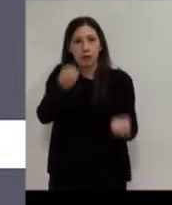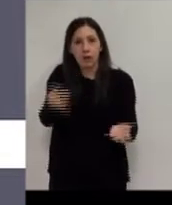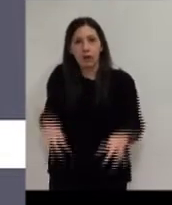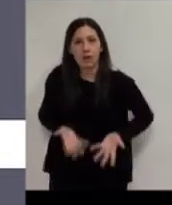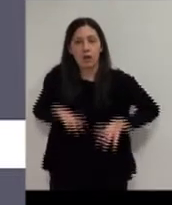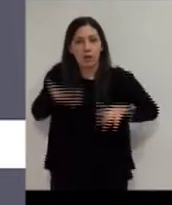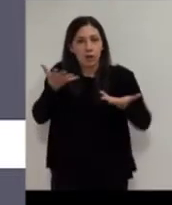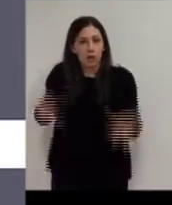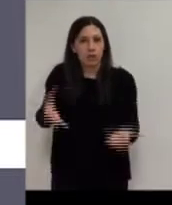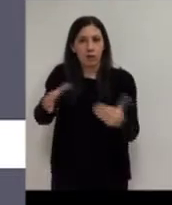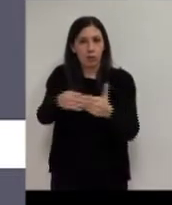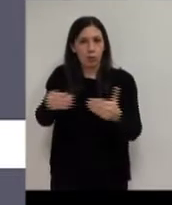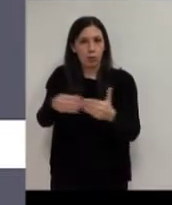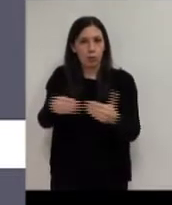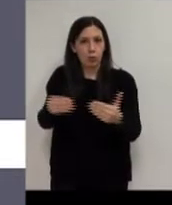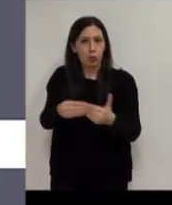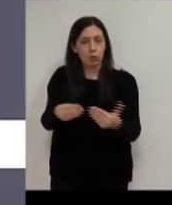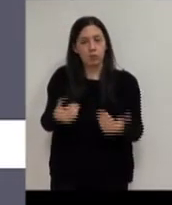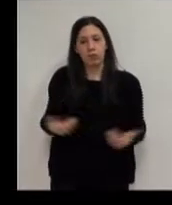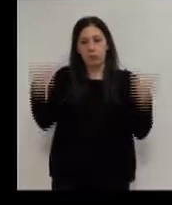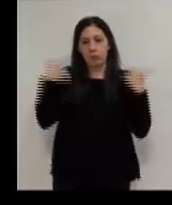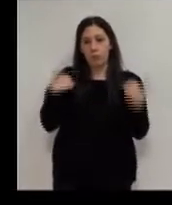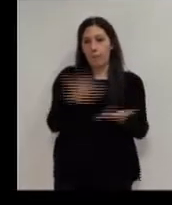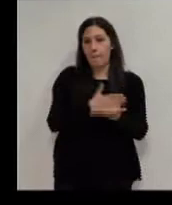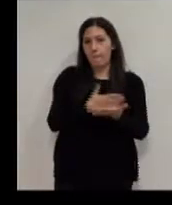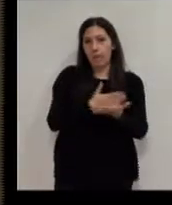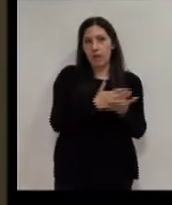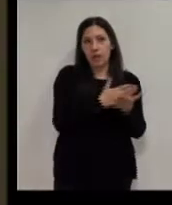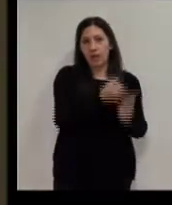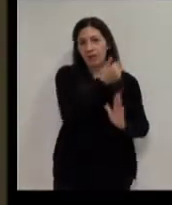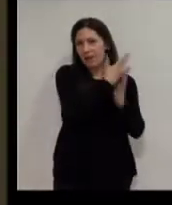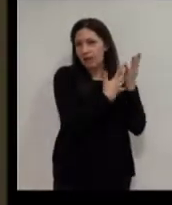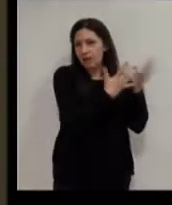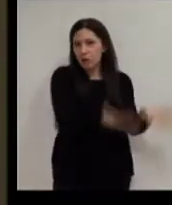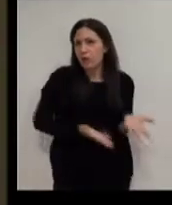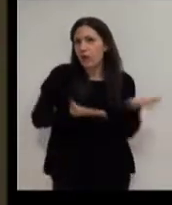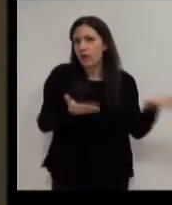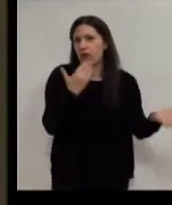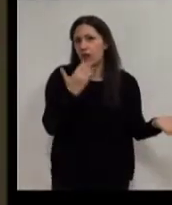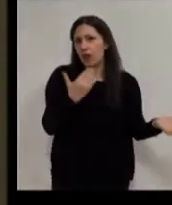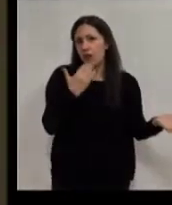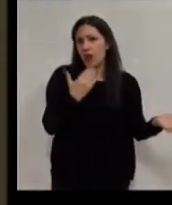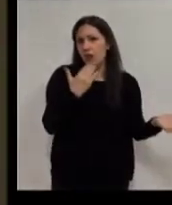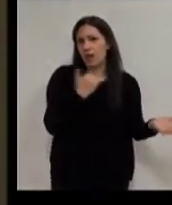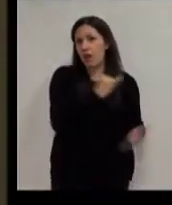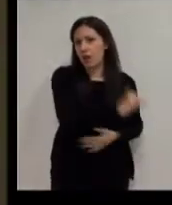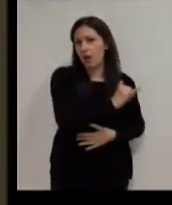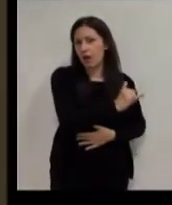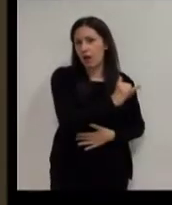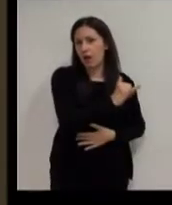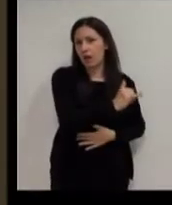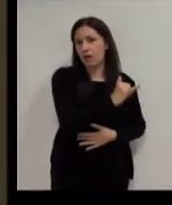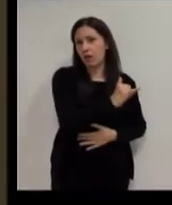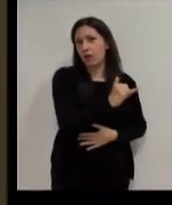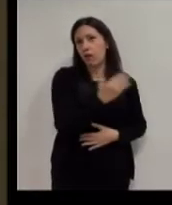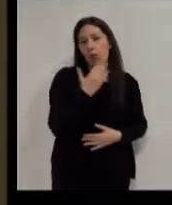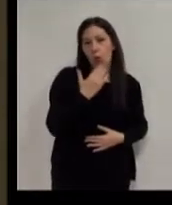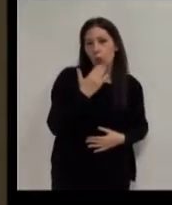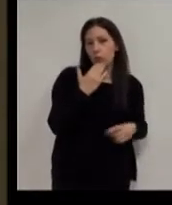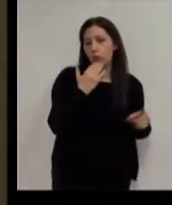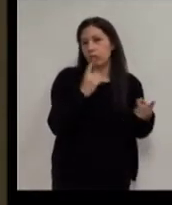oferta a disposición del cliente, intermediar entre toda la oferta de ocio, toda la oferta tanto de